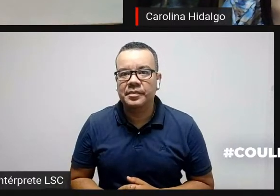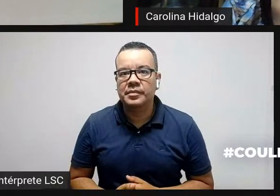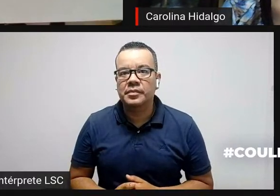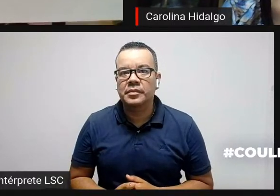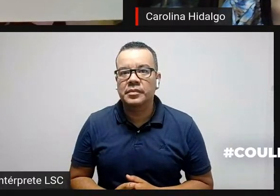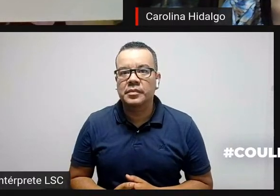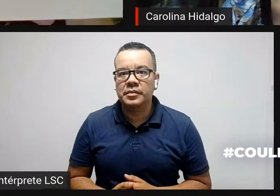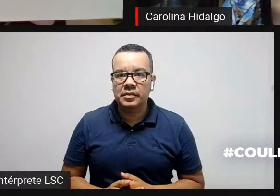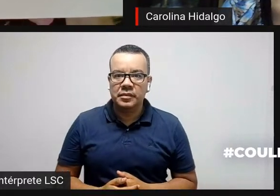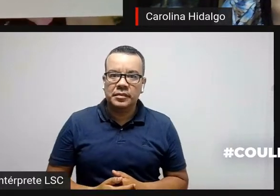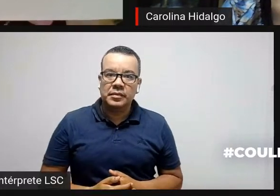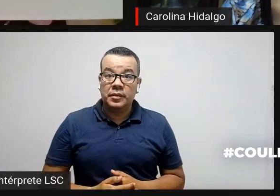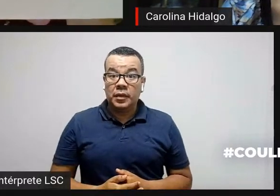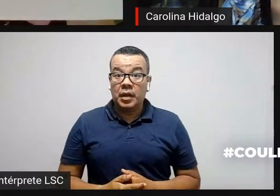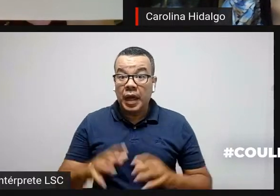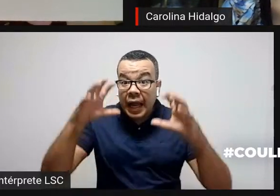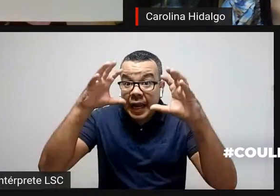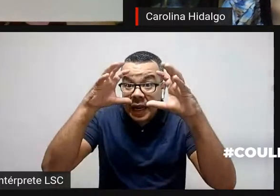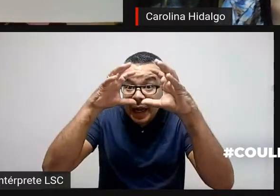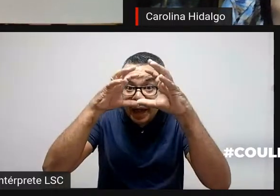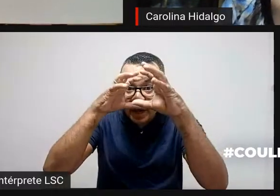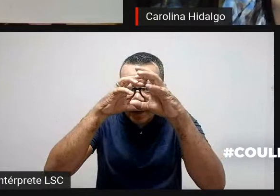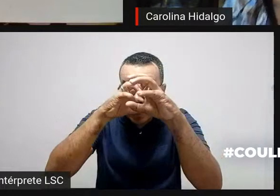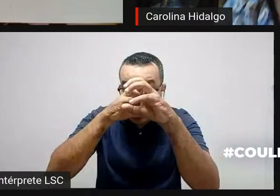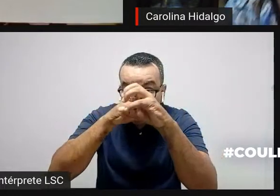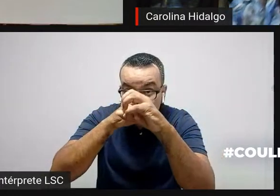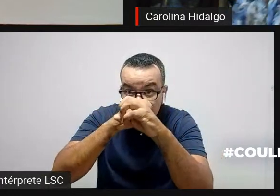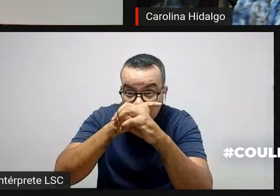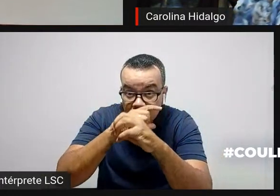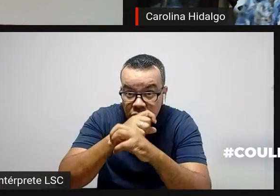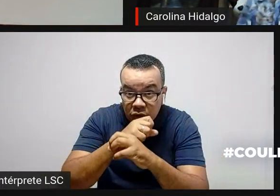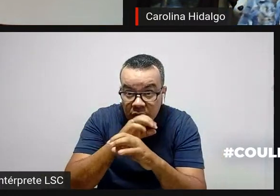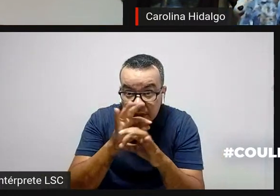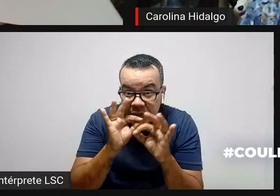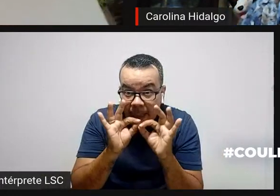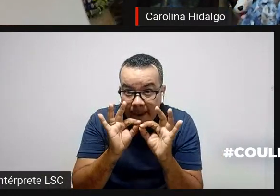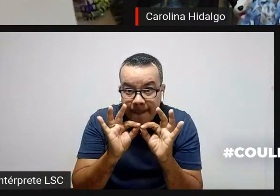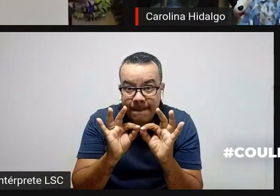Silenciosa la noche, envuelve el susurro.